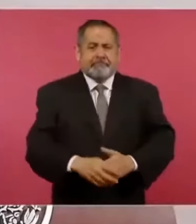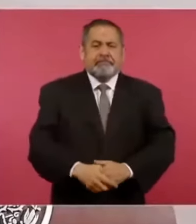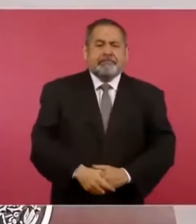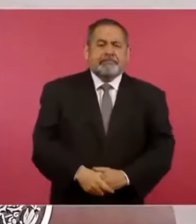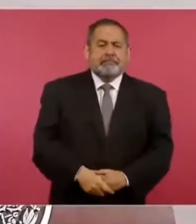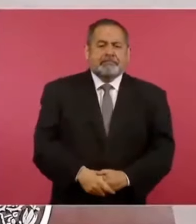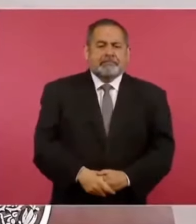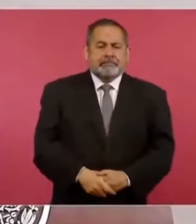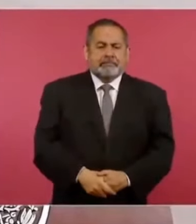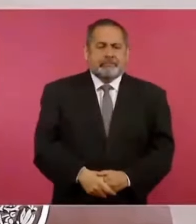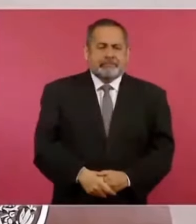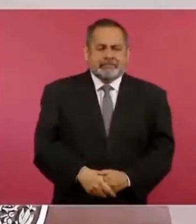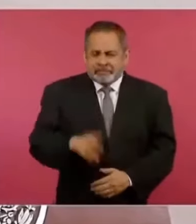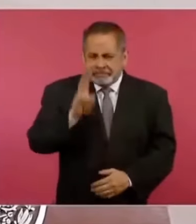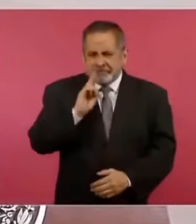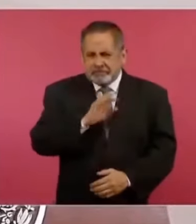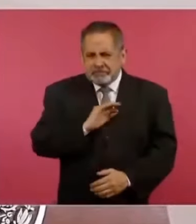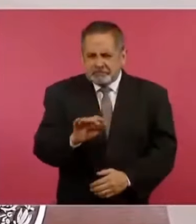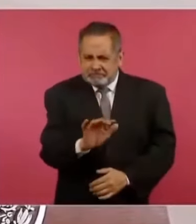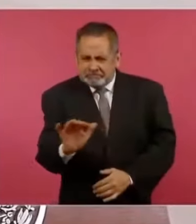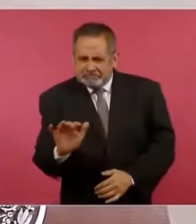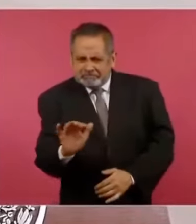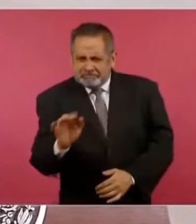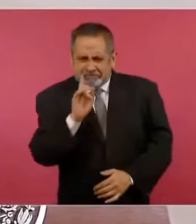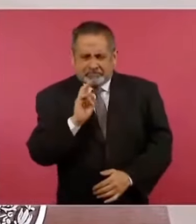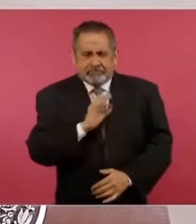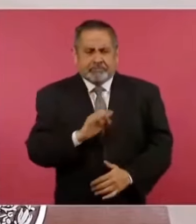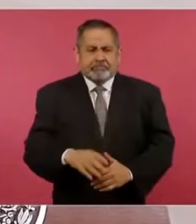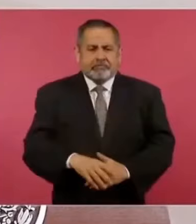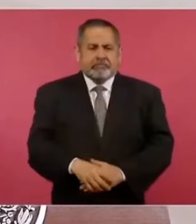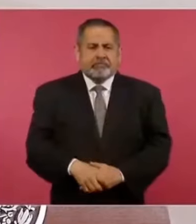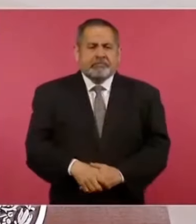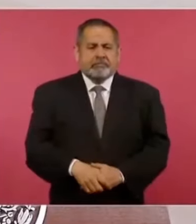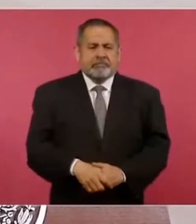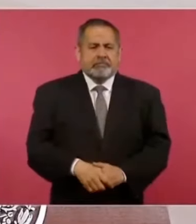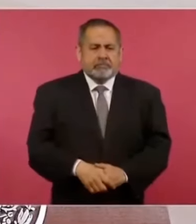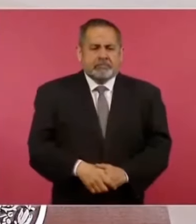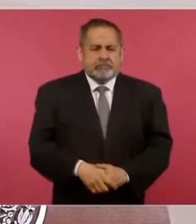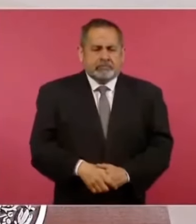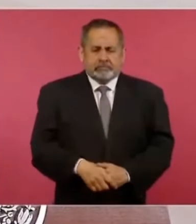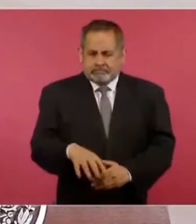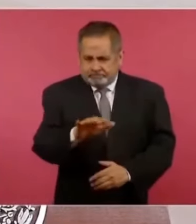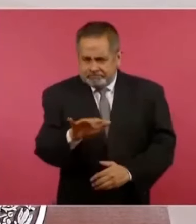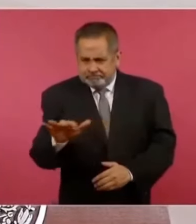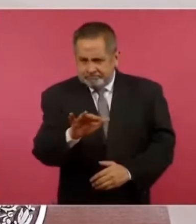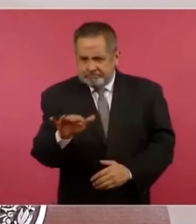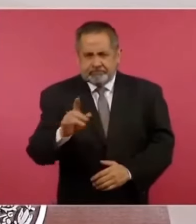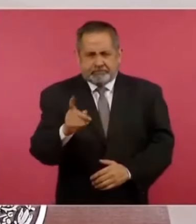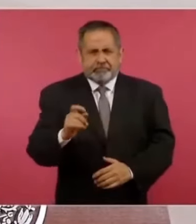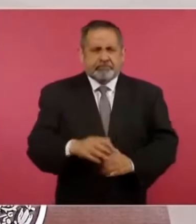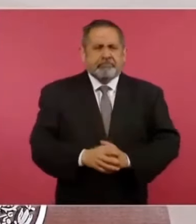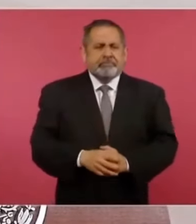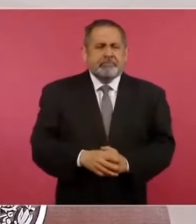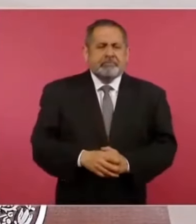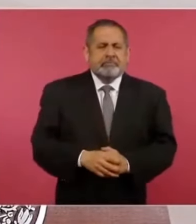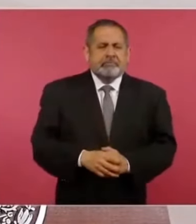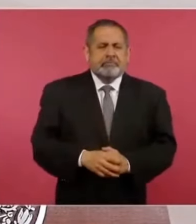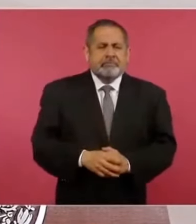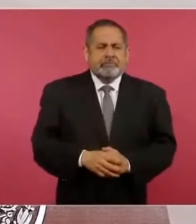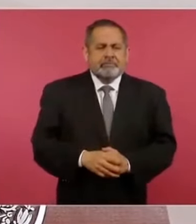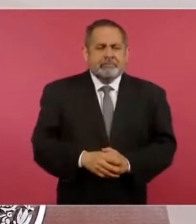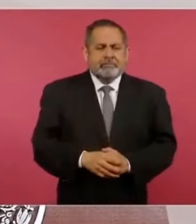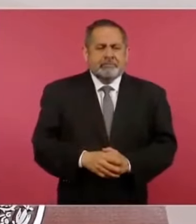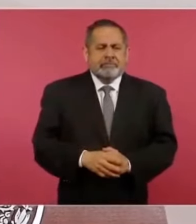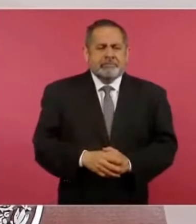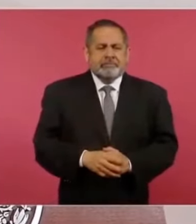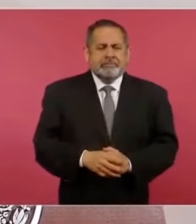se a ver si se puede y luego el texto como la como si